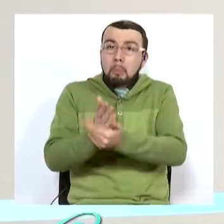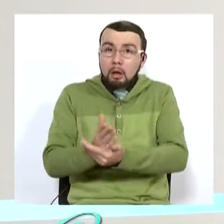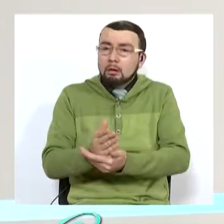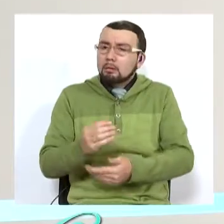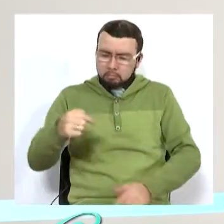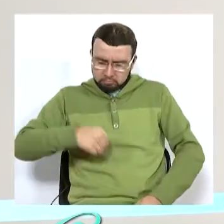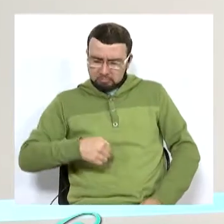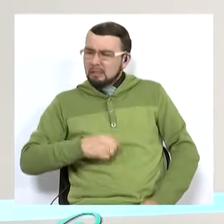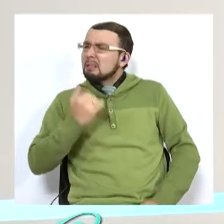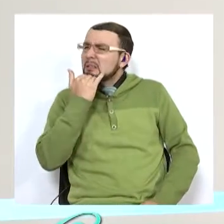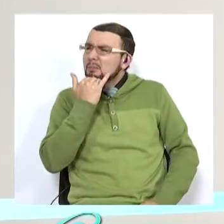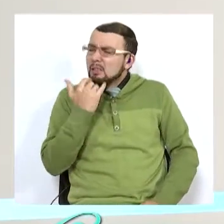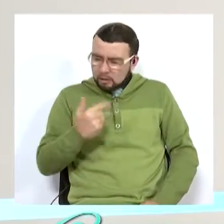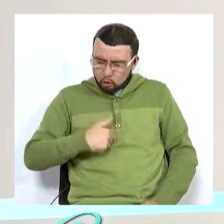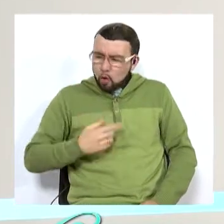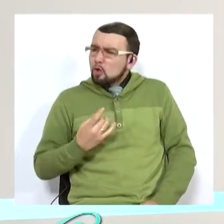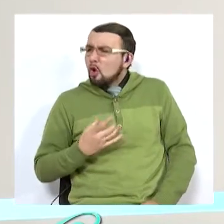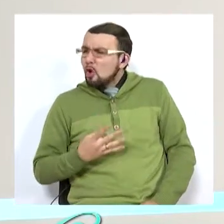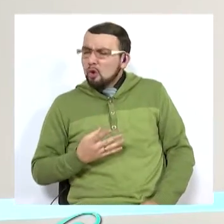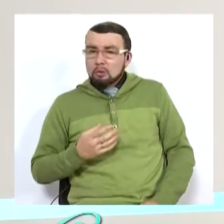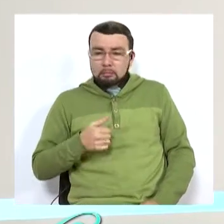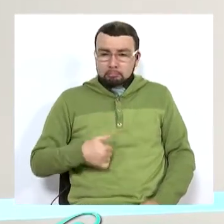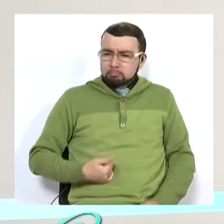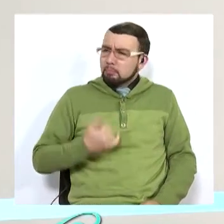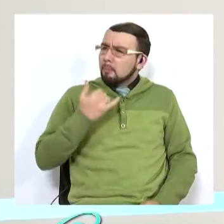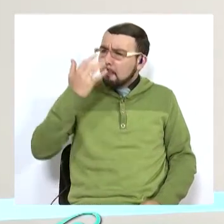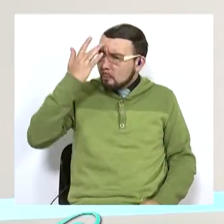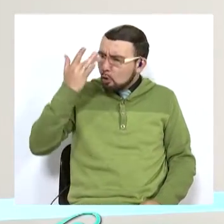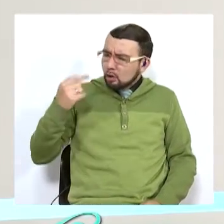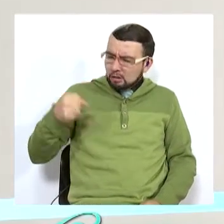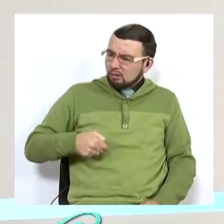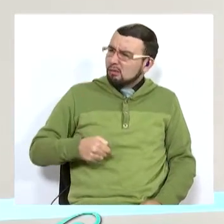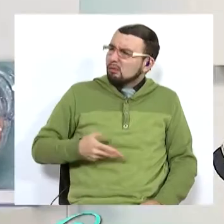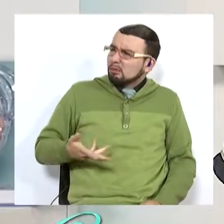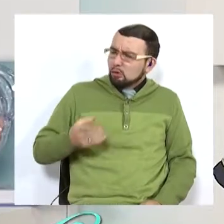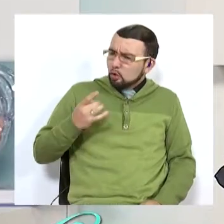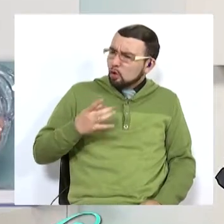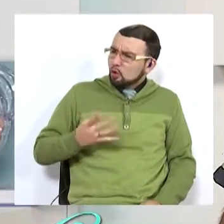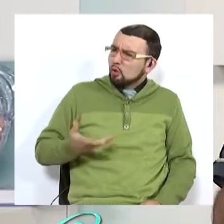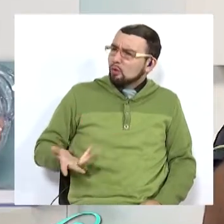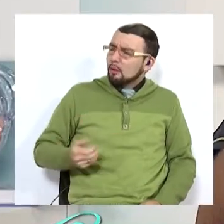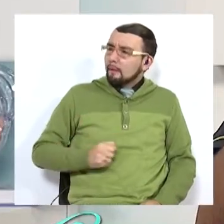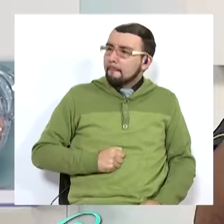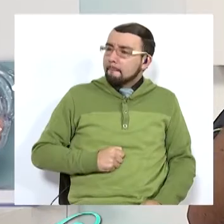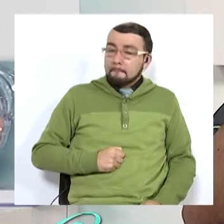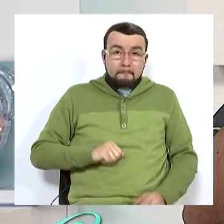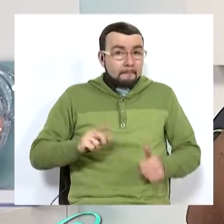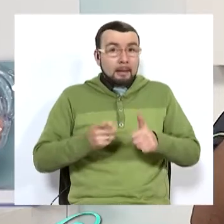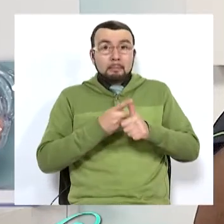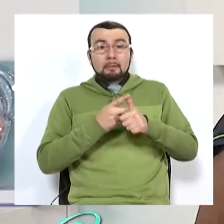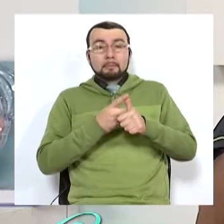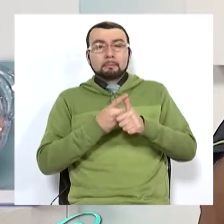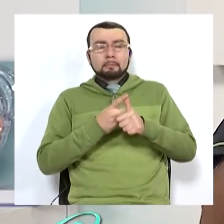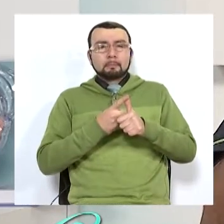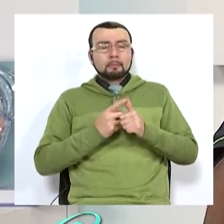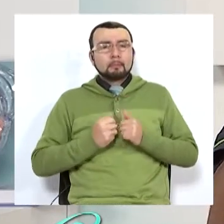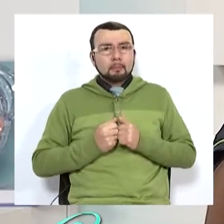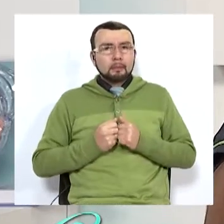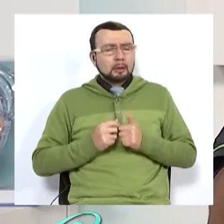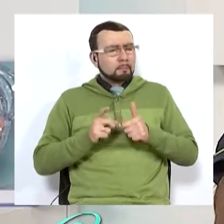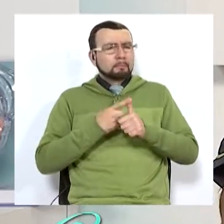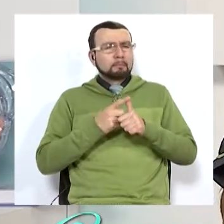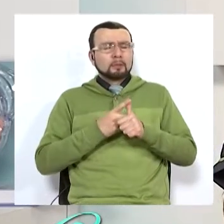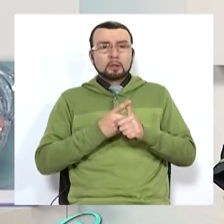estar pasando a nivel abdominal que desencadena estos dolores. Bueno, lo primero es entender toda la cantidad